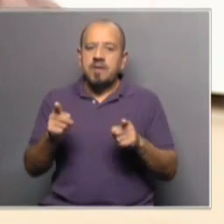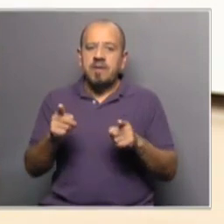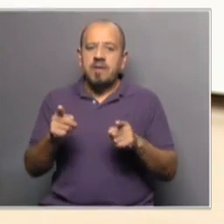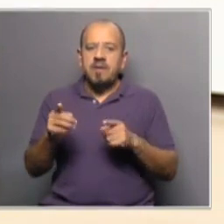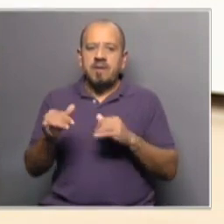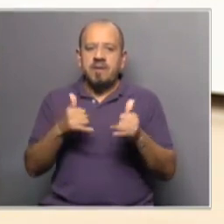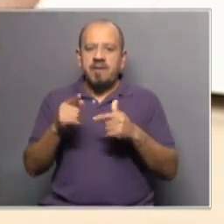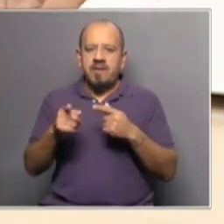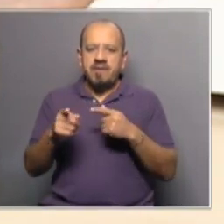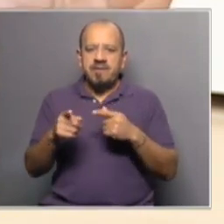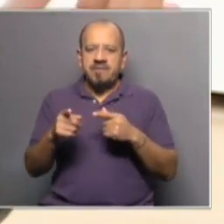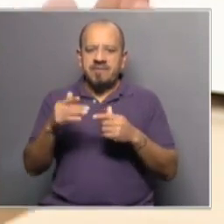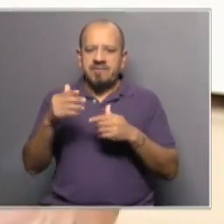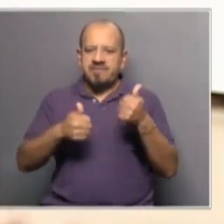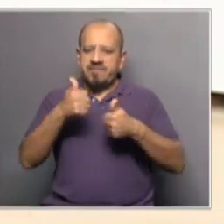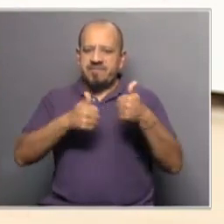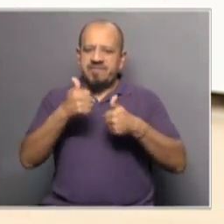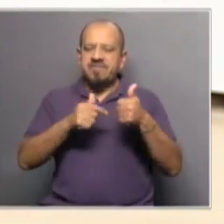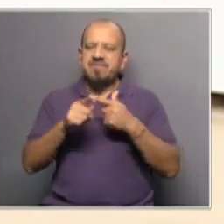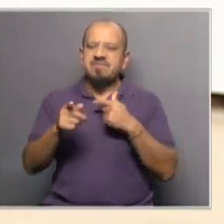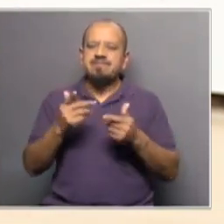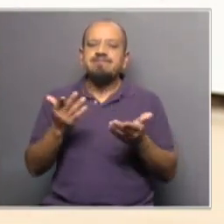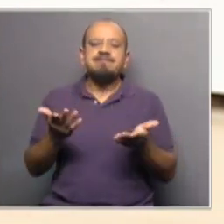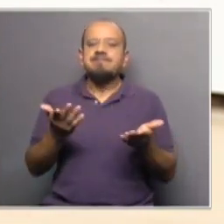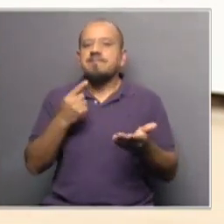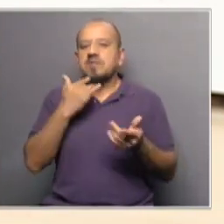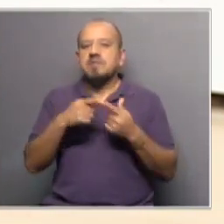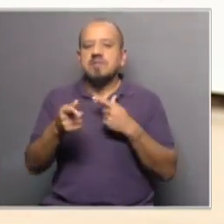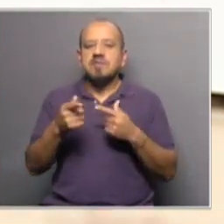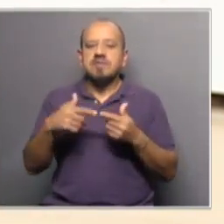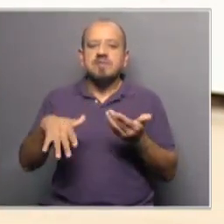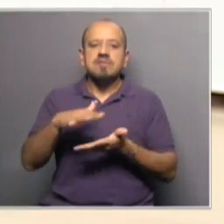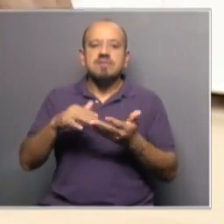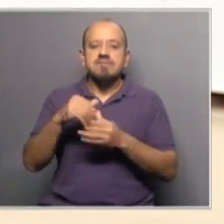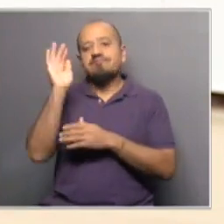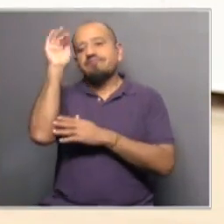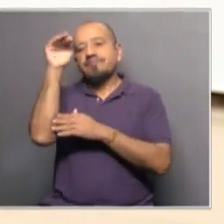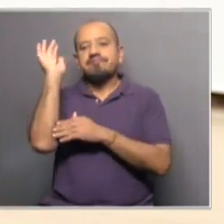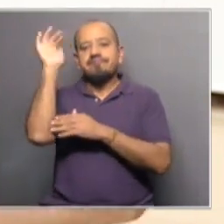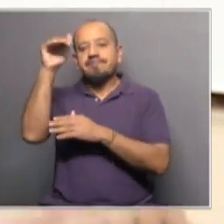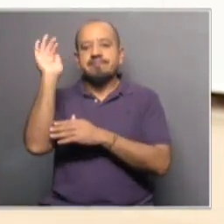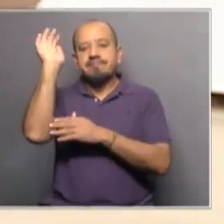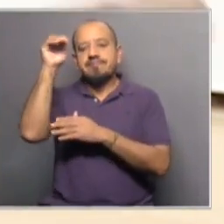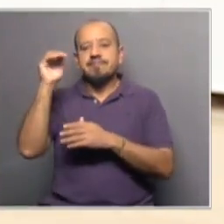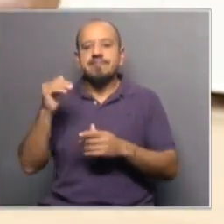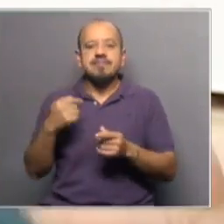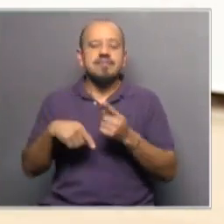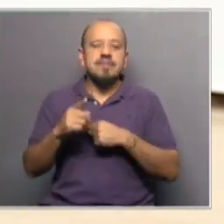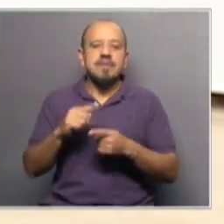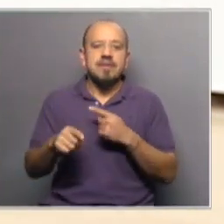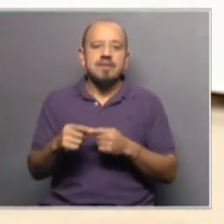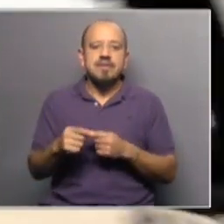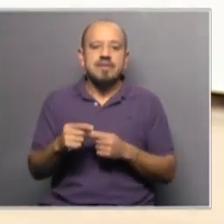jugar en determinado nivel de competencia, que, no sé, juntarse en una plaza a tirar, a jugar un 3x3, un